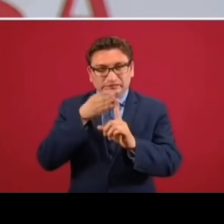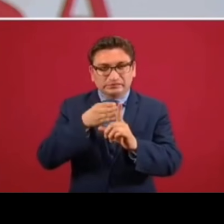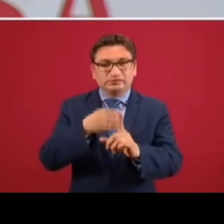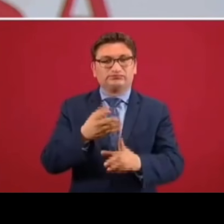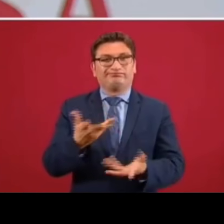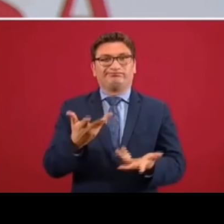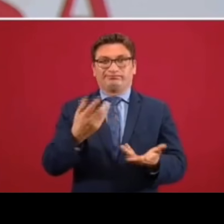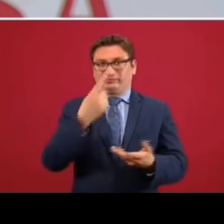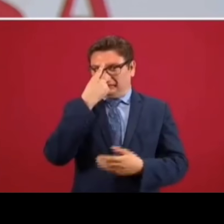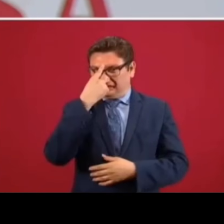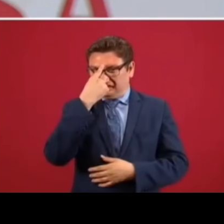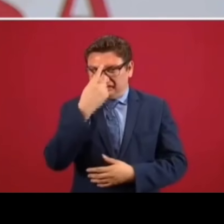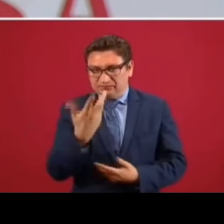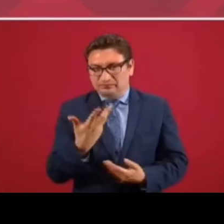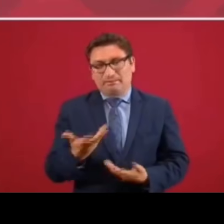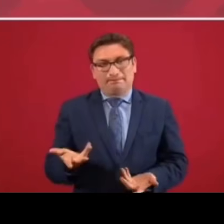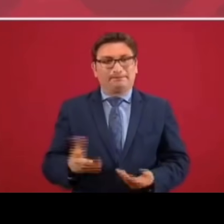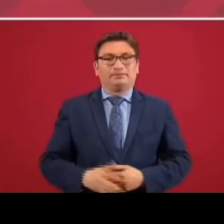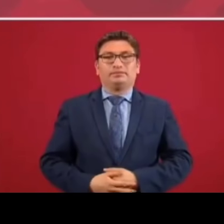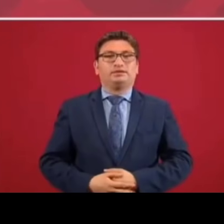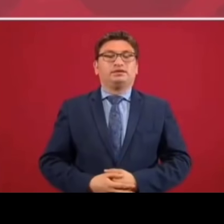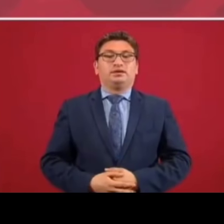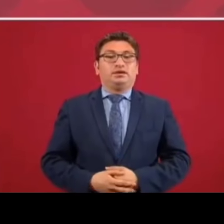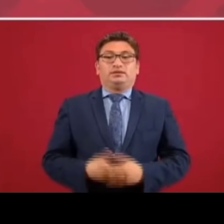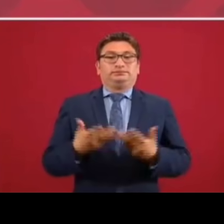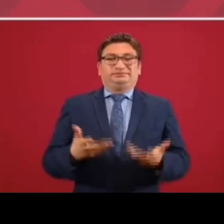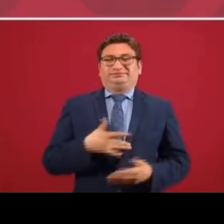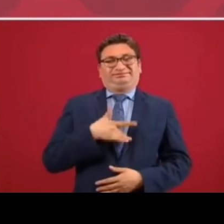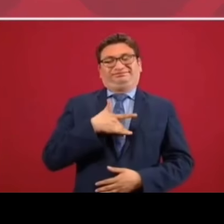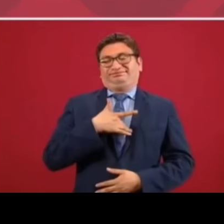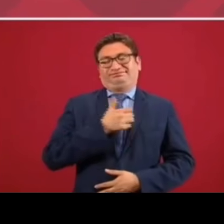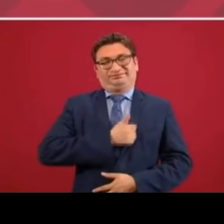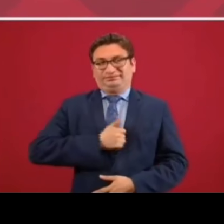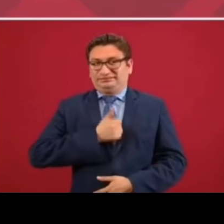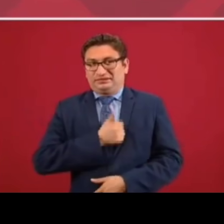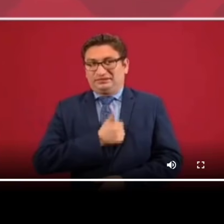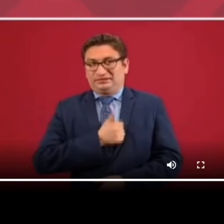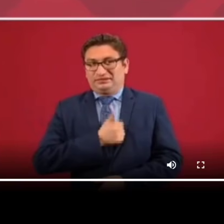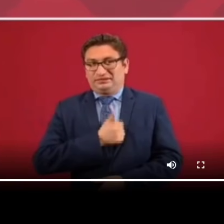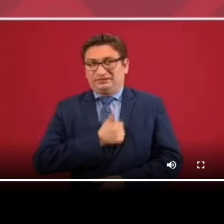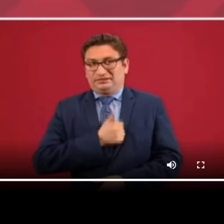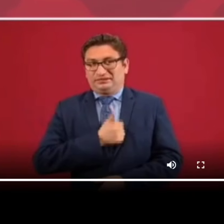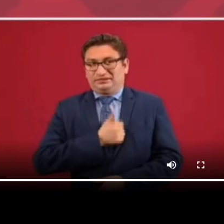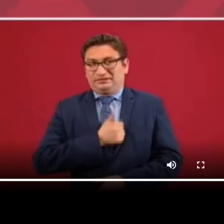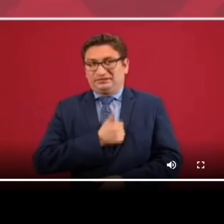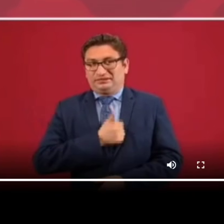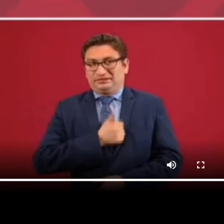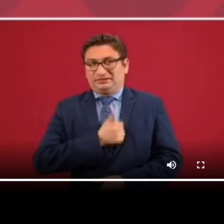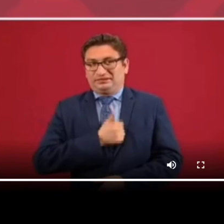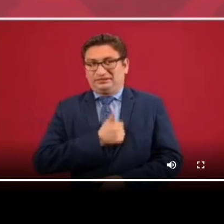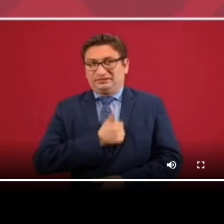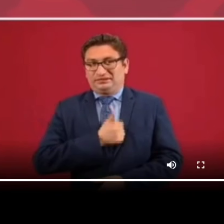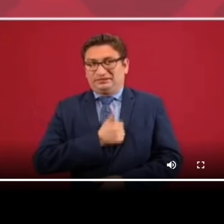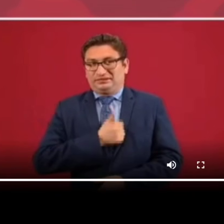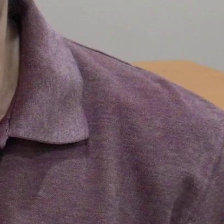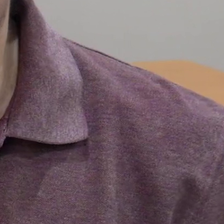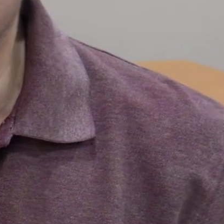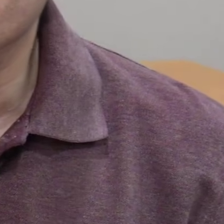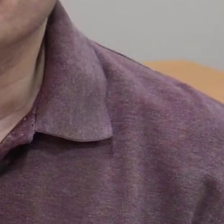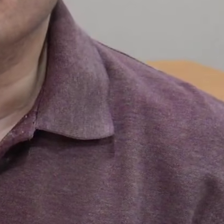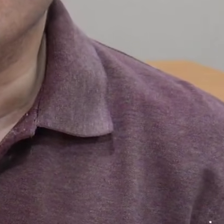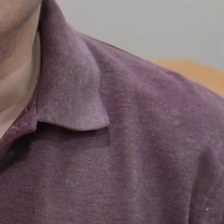O sea, es lamentable que esto pase. Pues así es como se